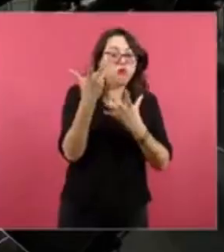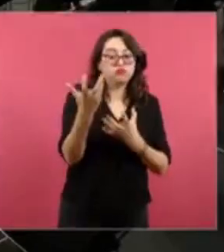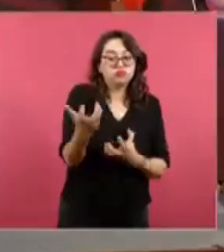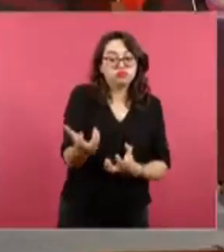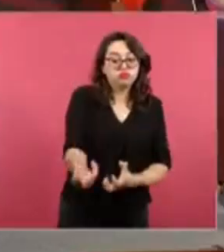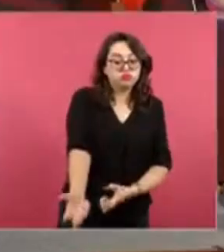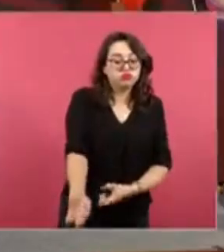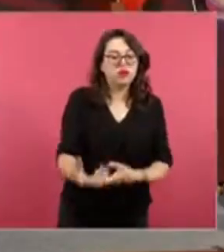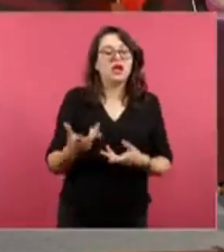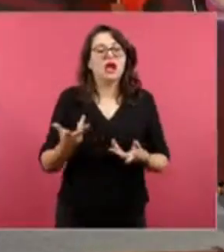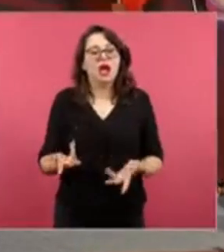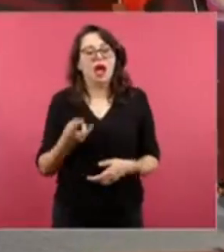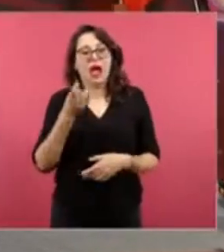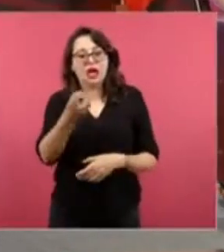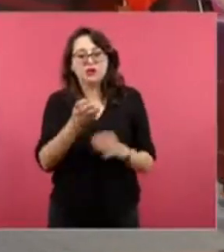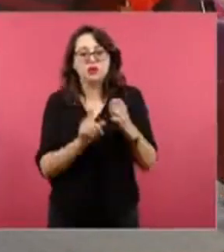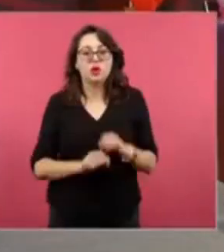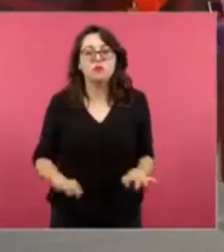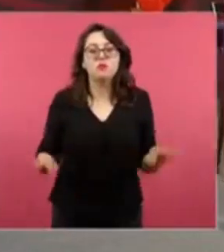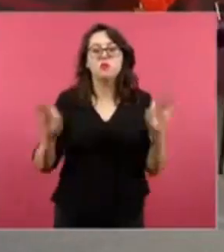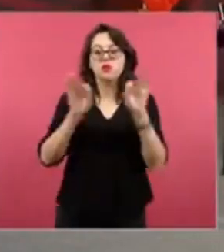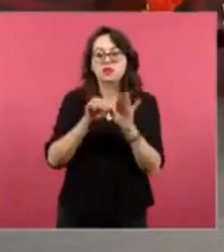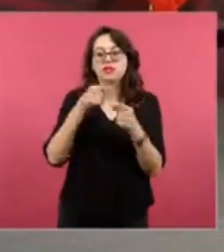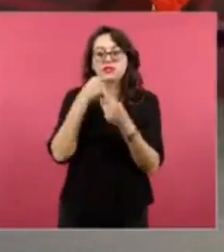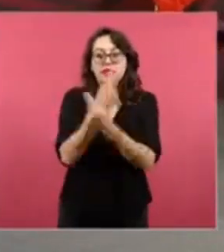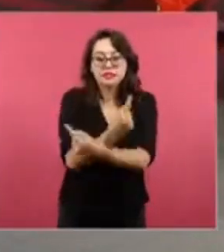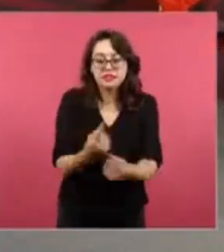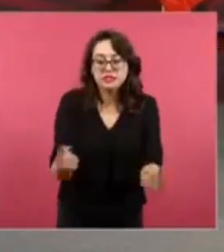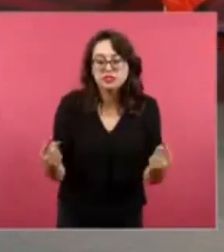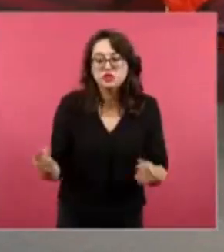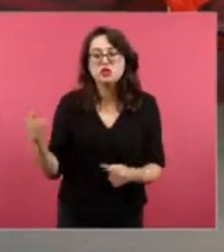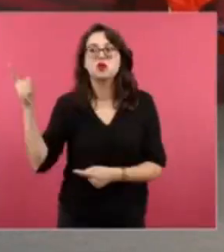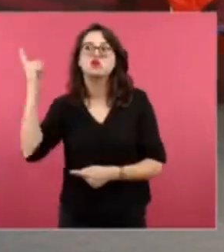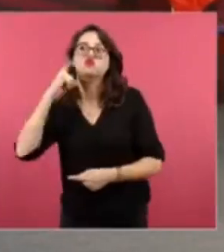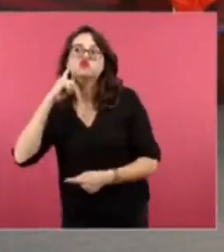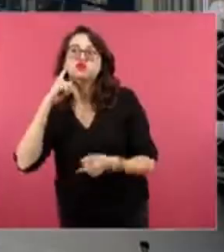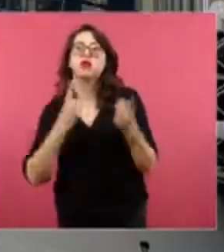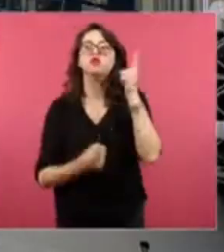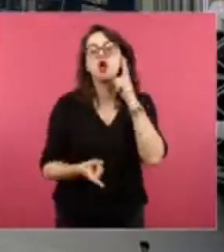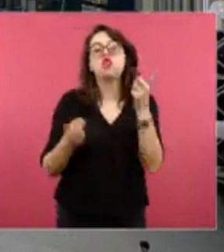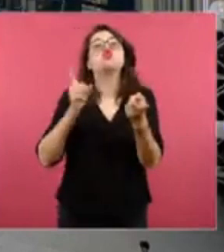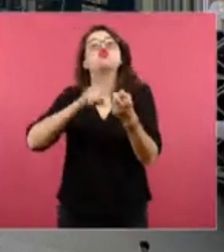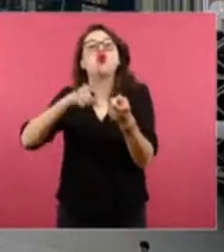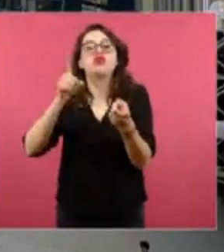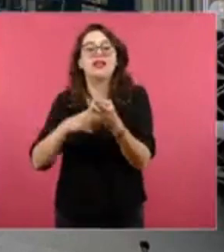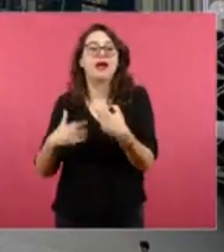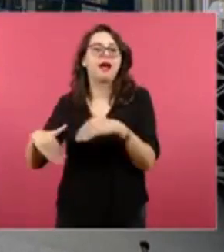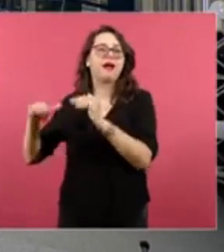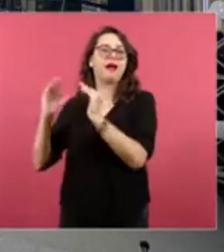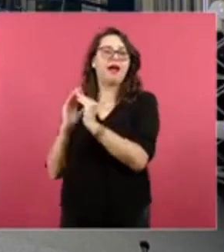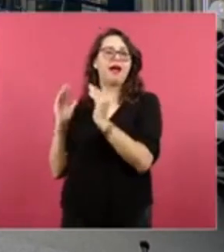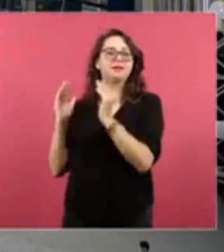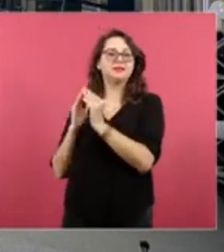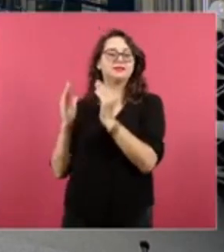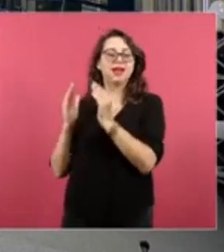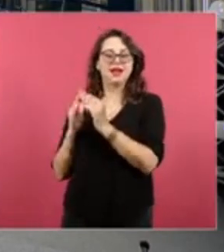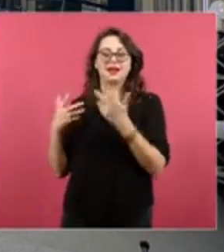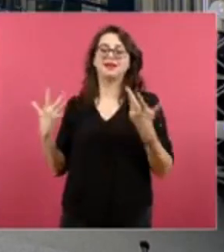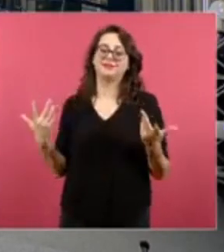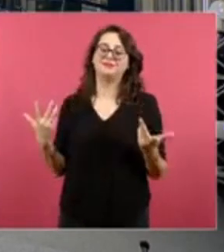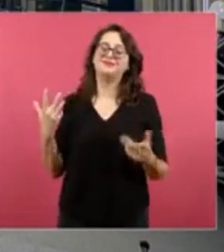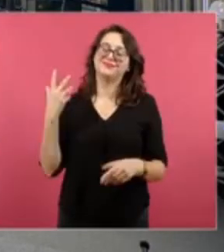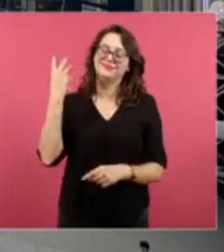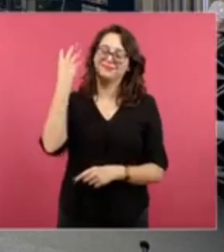casa. Y eso es importante porque los que la recuperan somos nosotros para generar el aprendizaje. ¿Ya ven? Qué bonito,